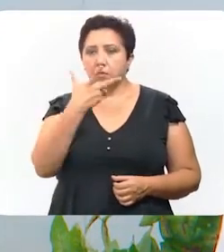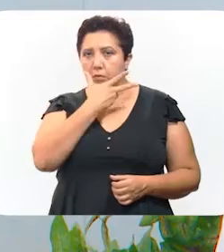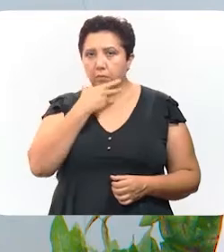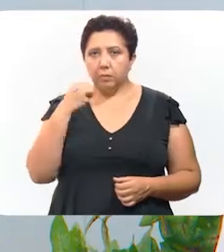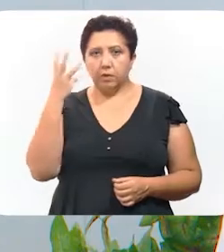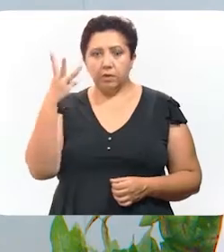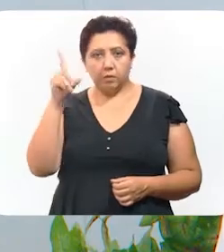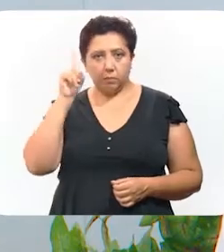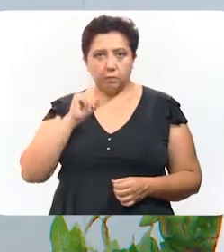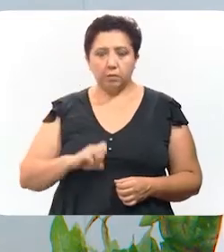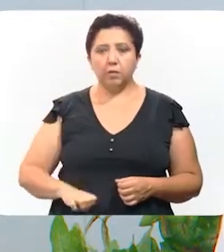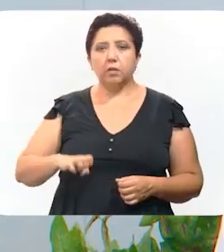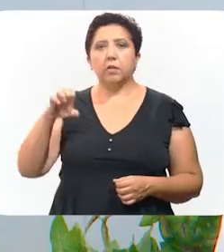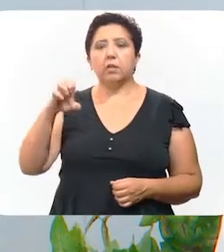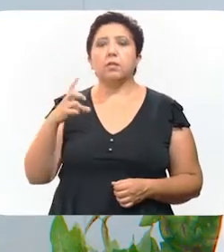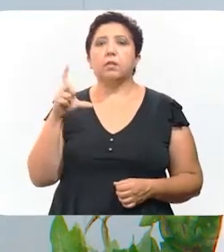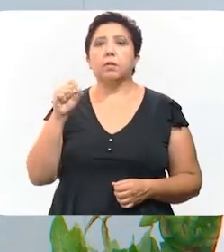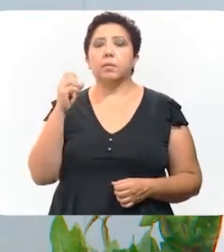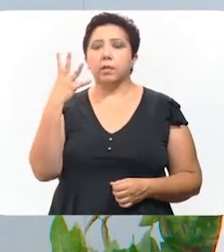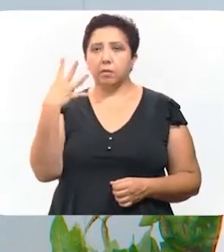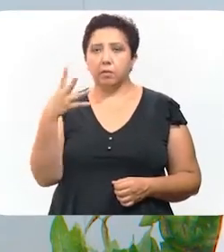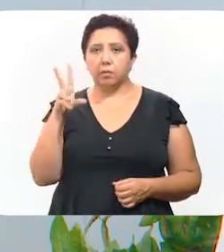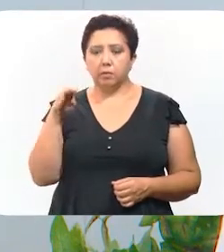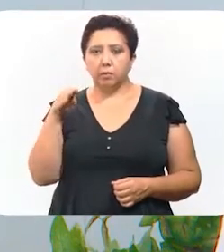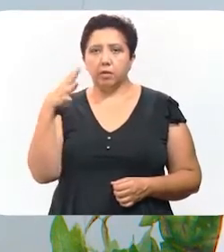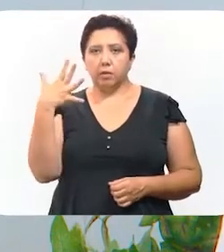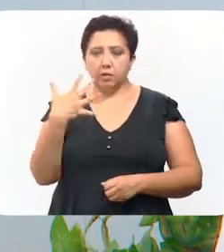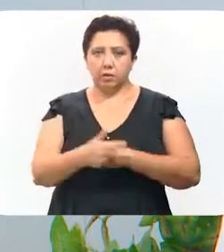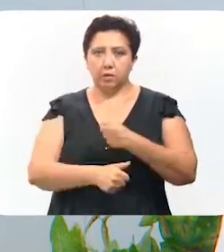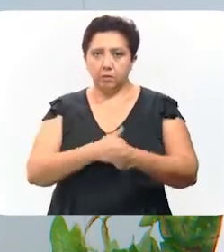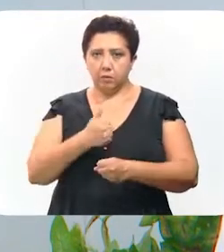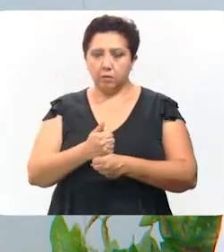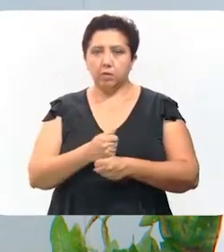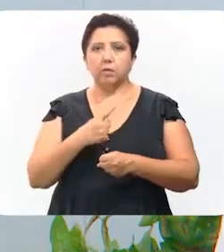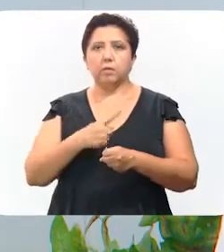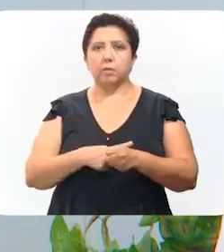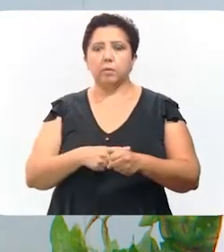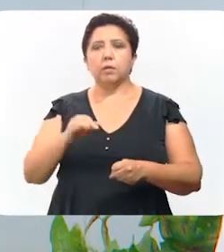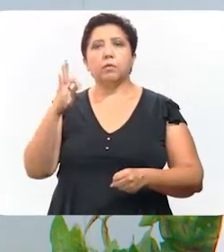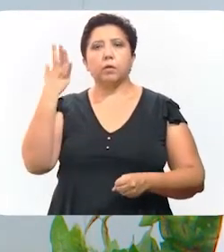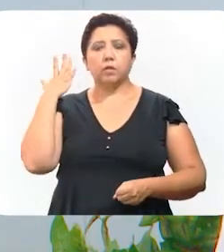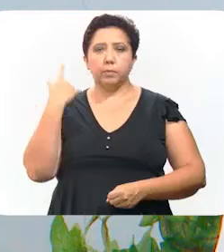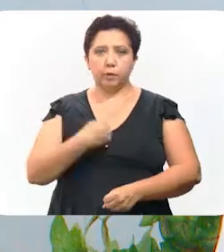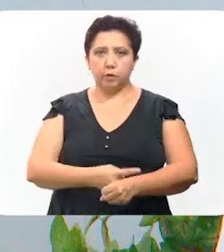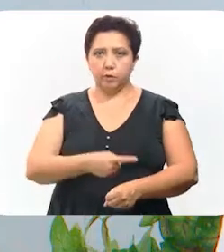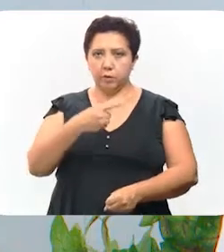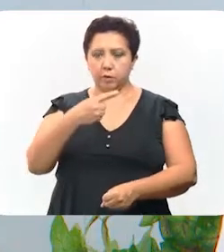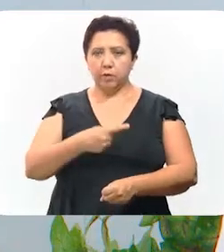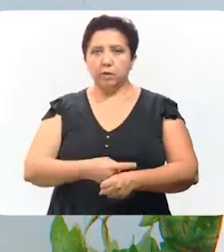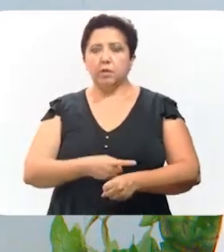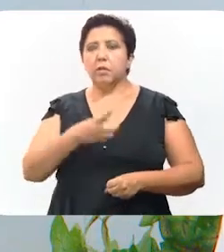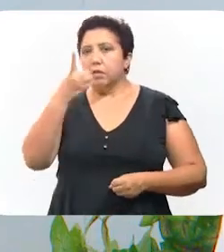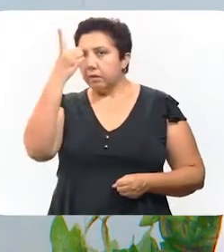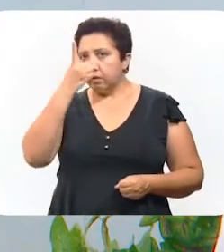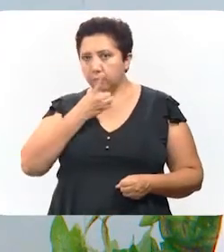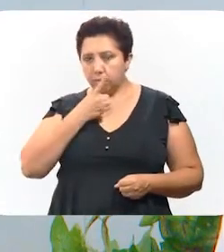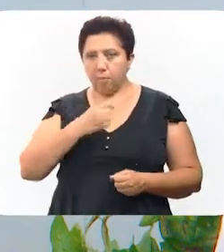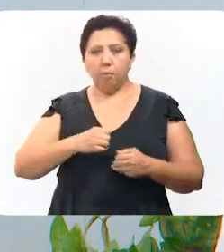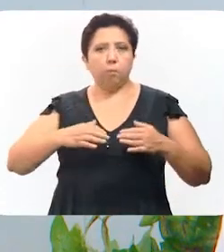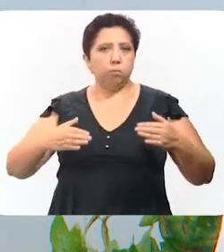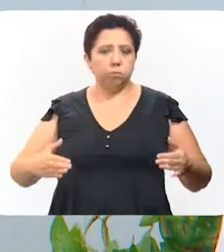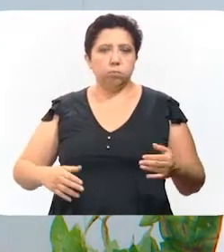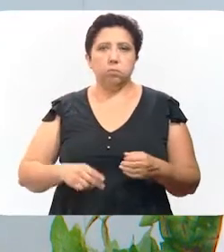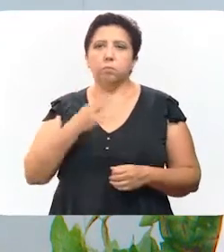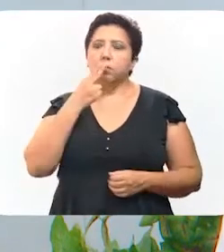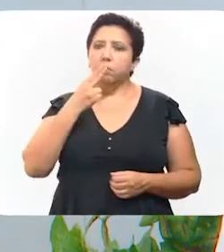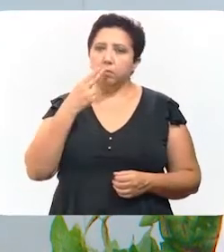hombres y 3 mujeres con un rango de edad de 24 a 95 años. Sus principales enfermedades fueron hipertensión, diabetes,